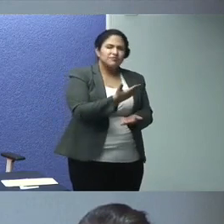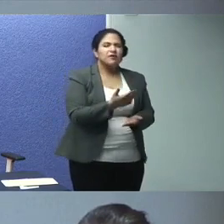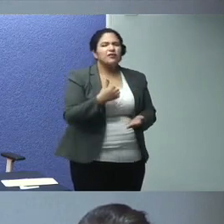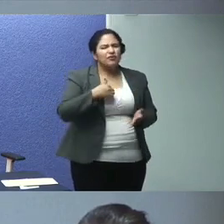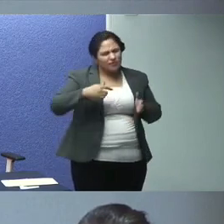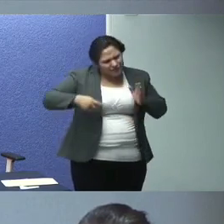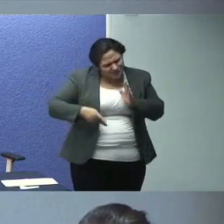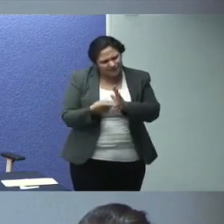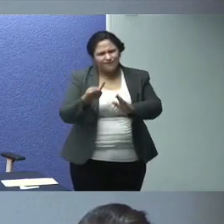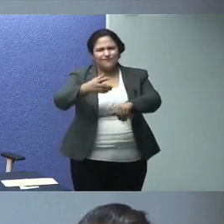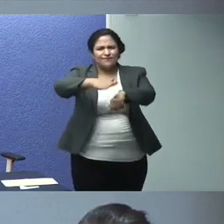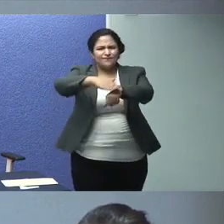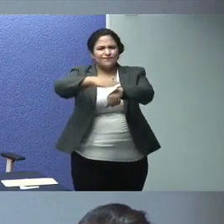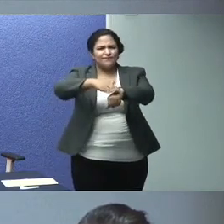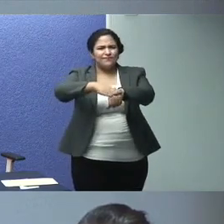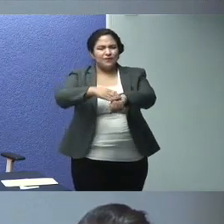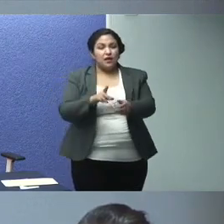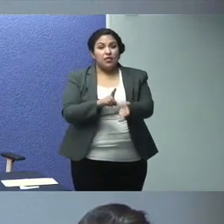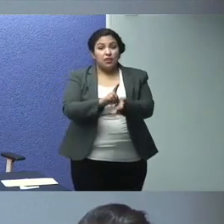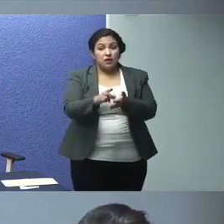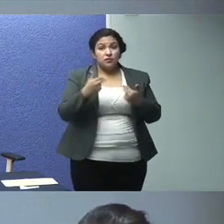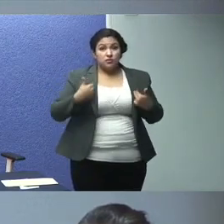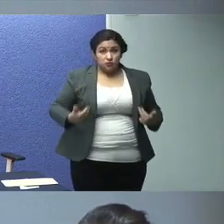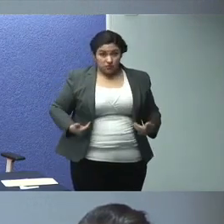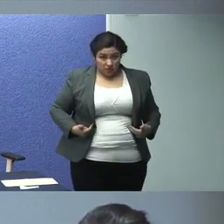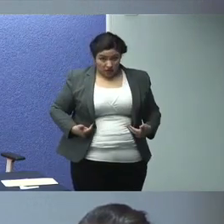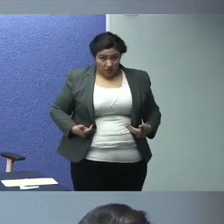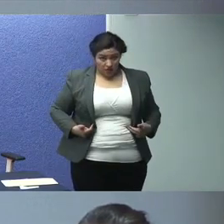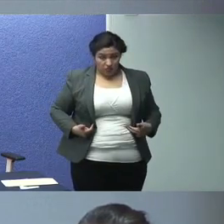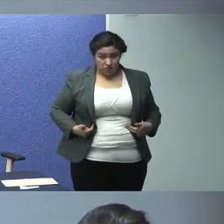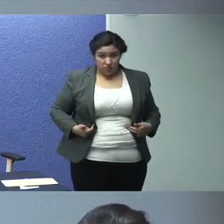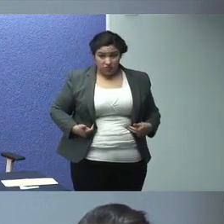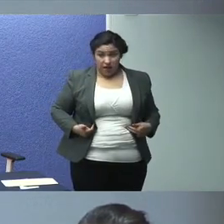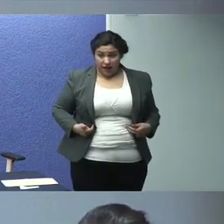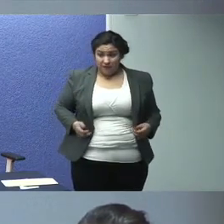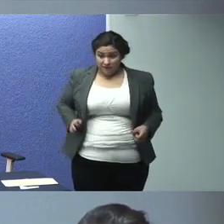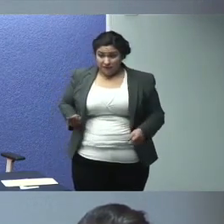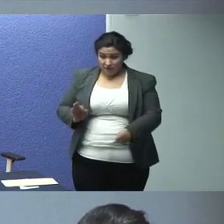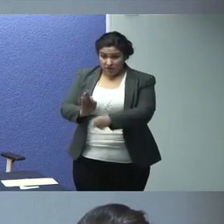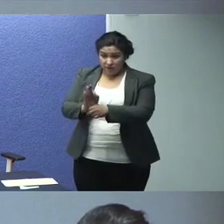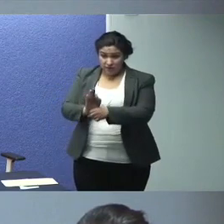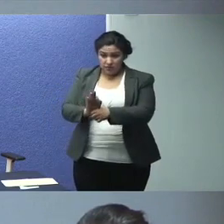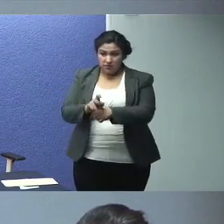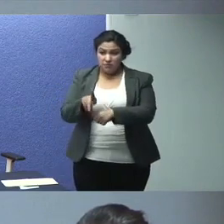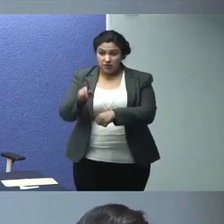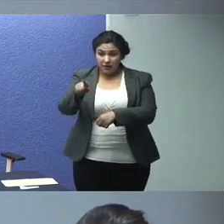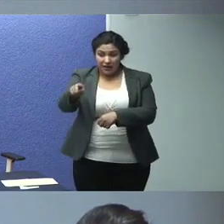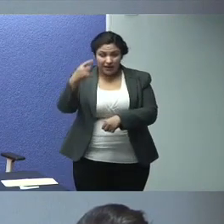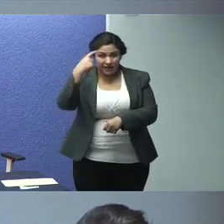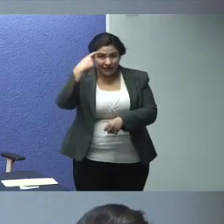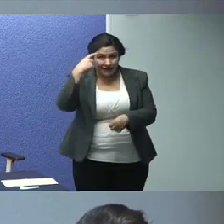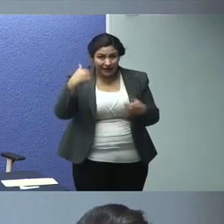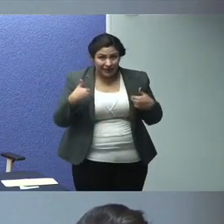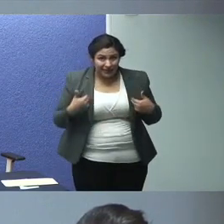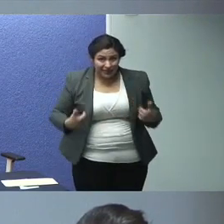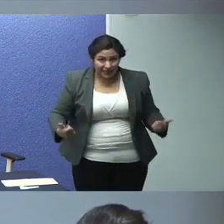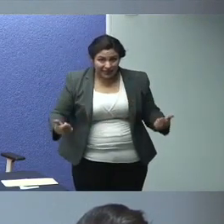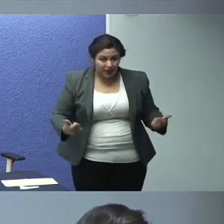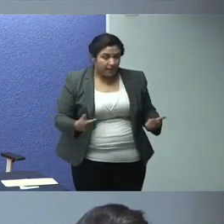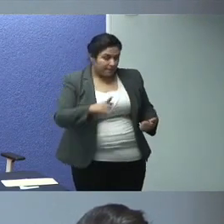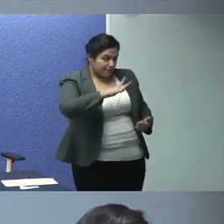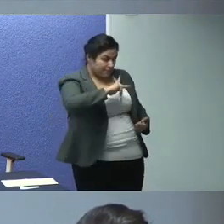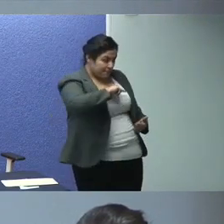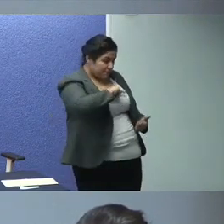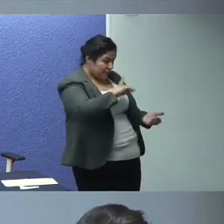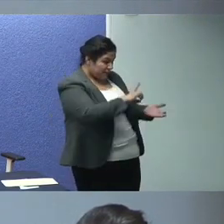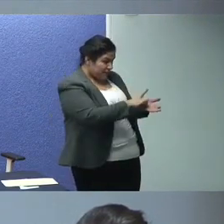los derechos humanos si uno no tiene muy bien aterrizado que hay una estructura productora de desigualdad. Que